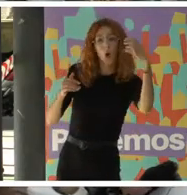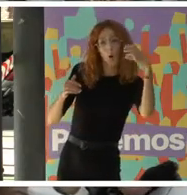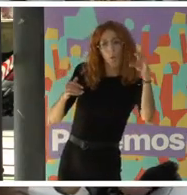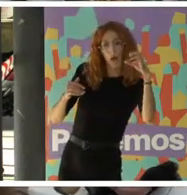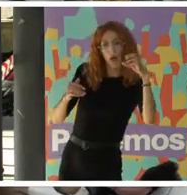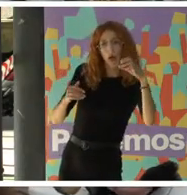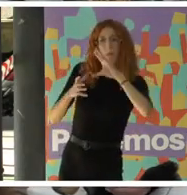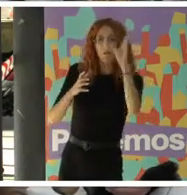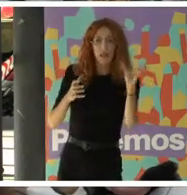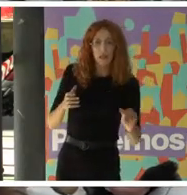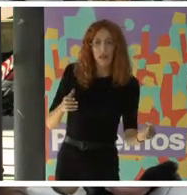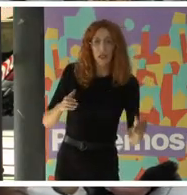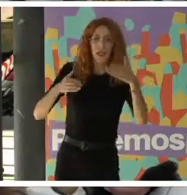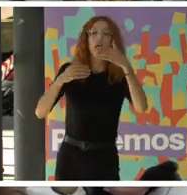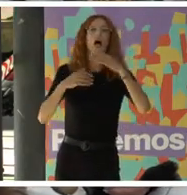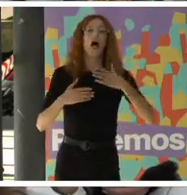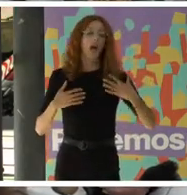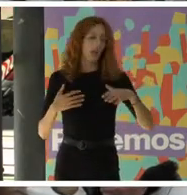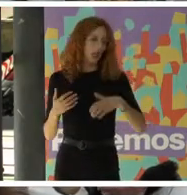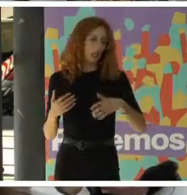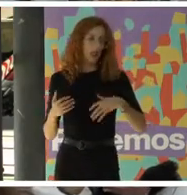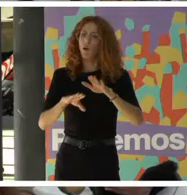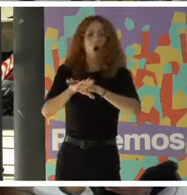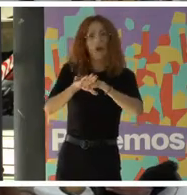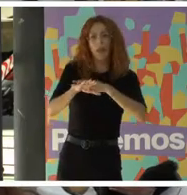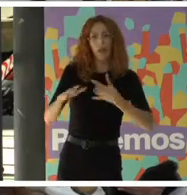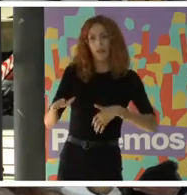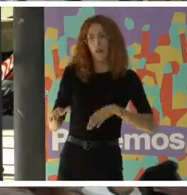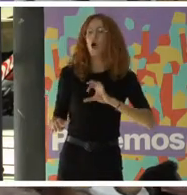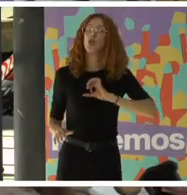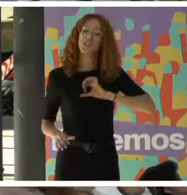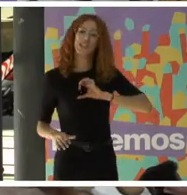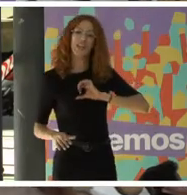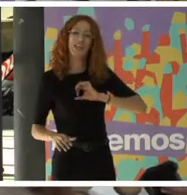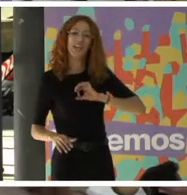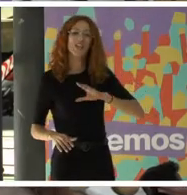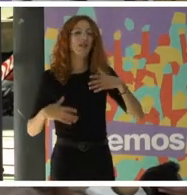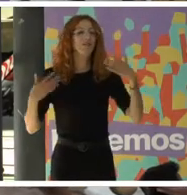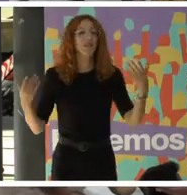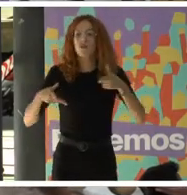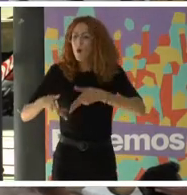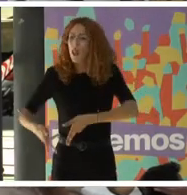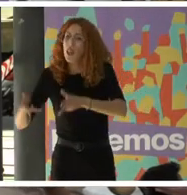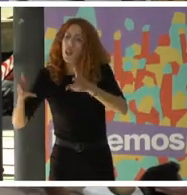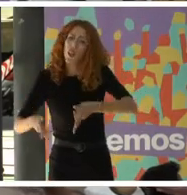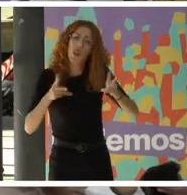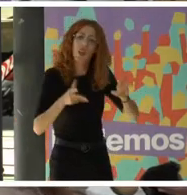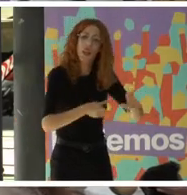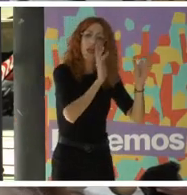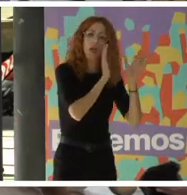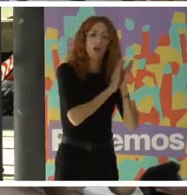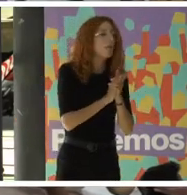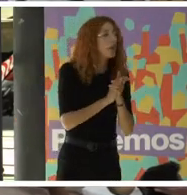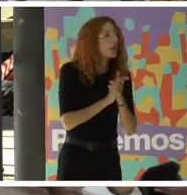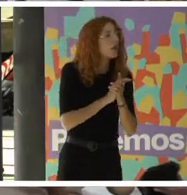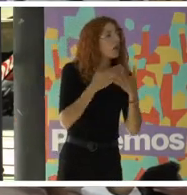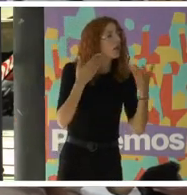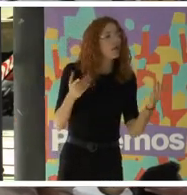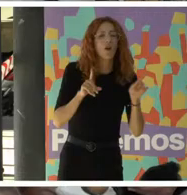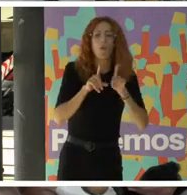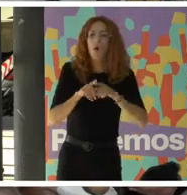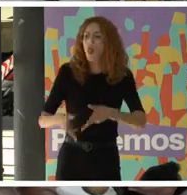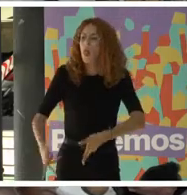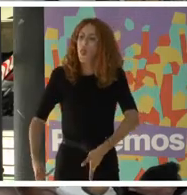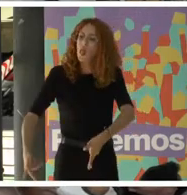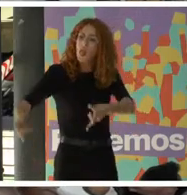Brasil, Argentina no, Chile, quienes están liderando precisamente la